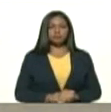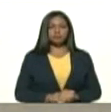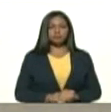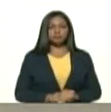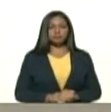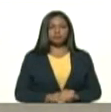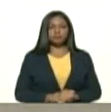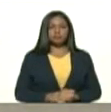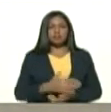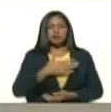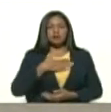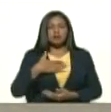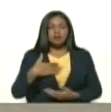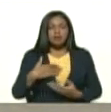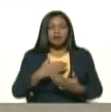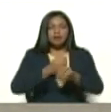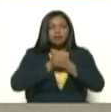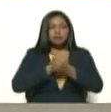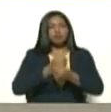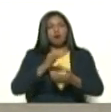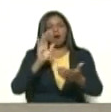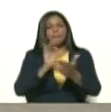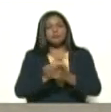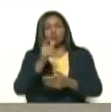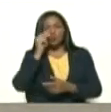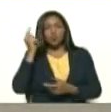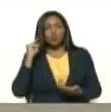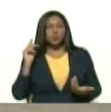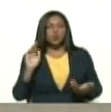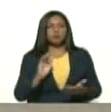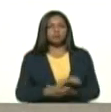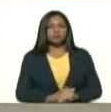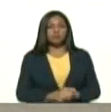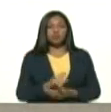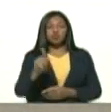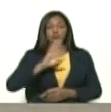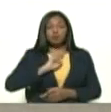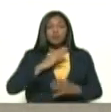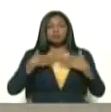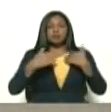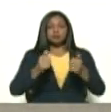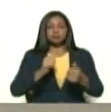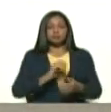querido compatriota, querida compatriota, es tu salud,